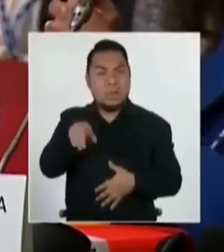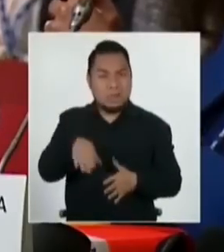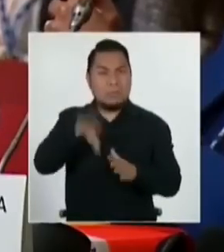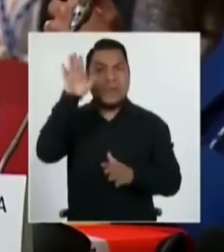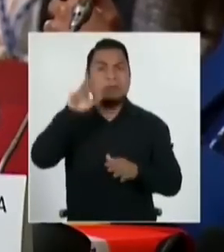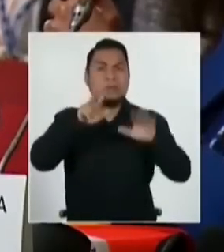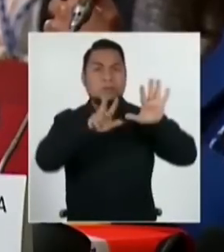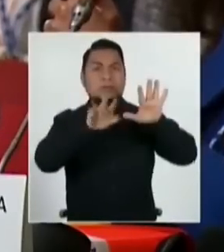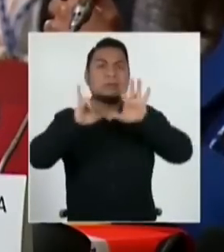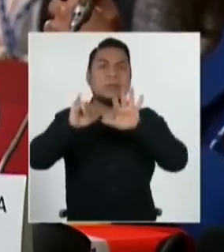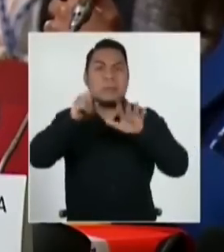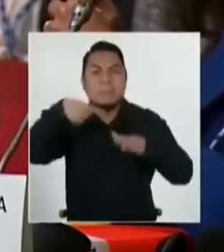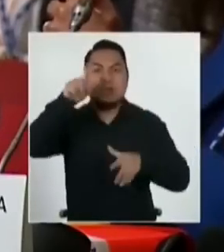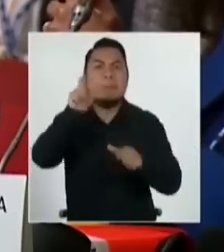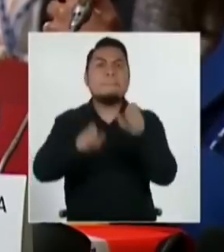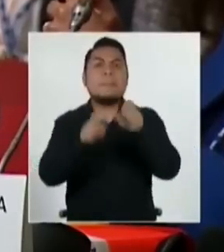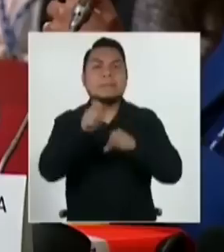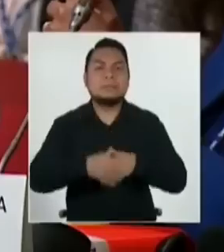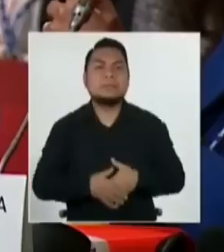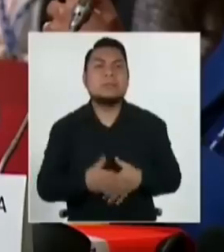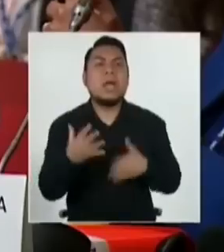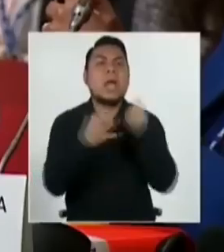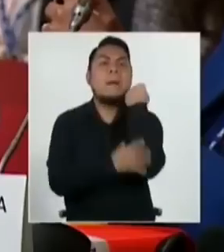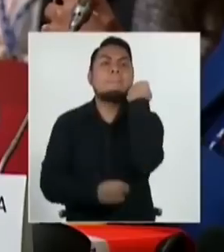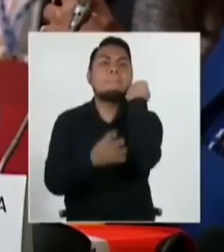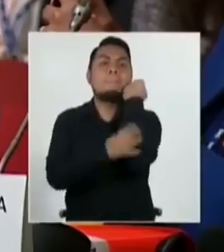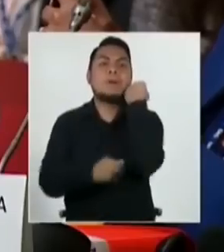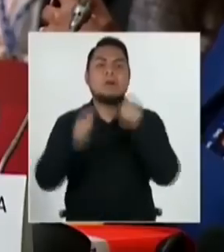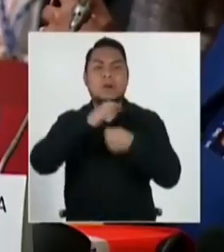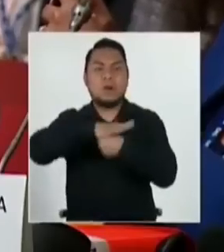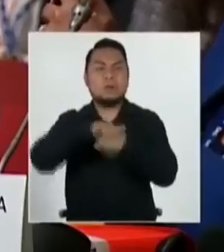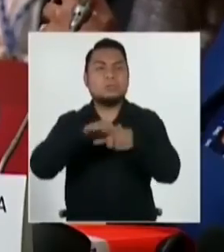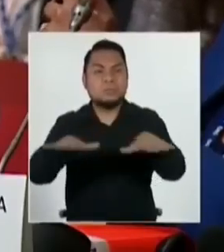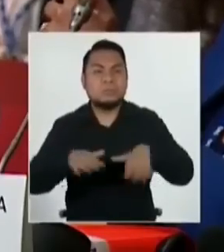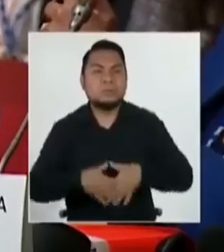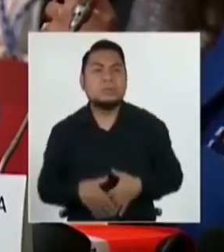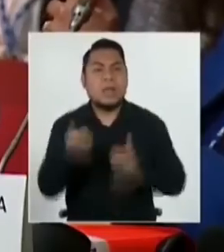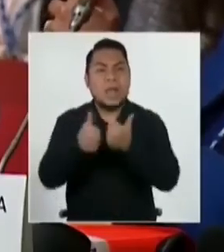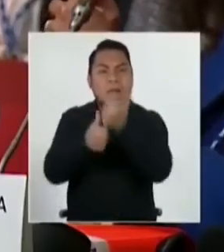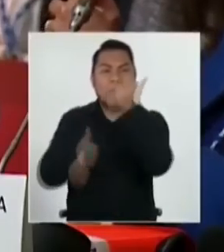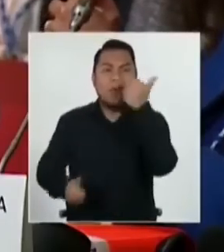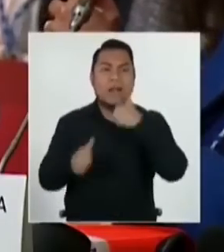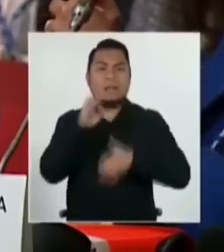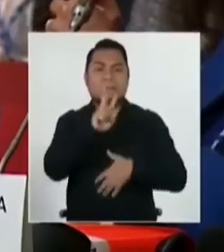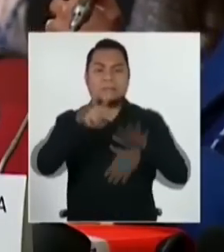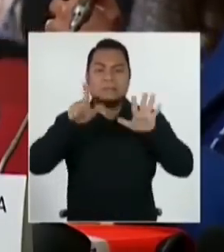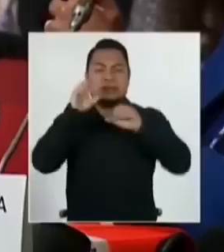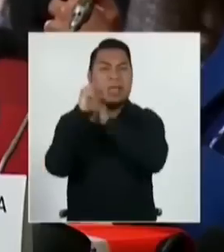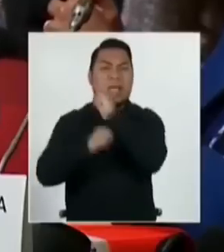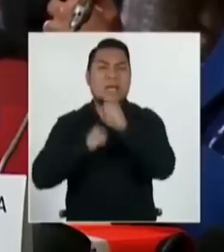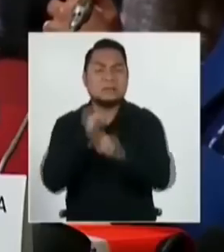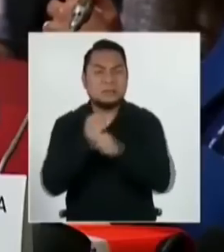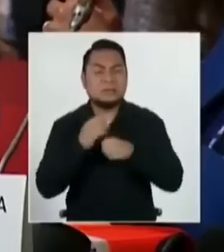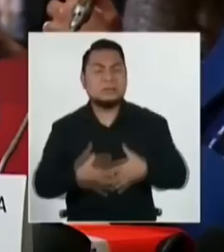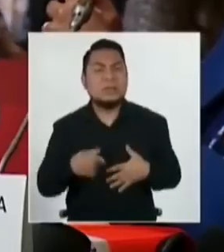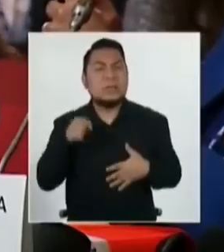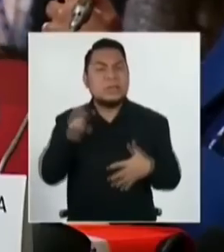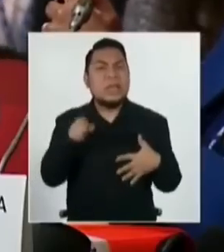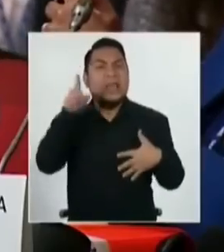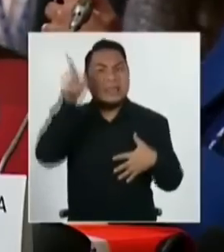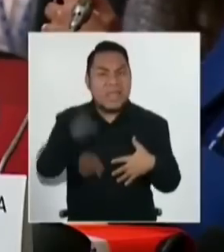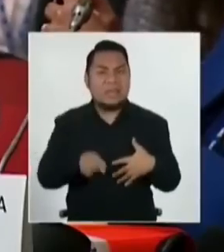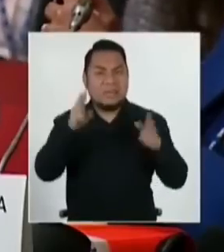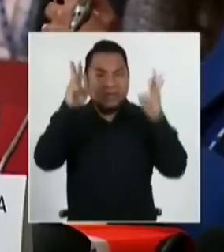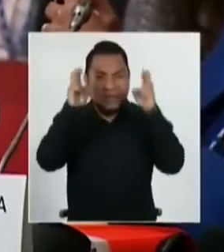en 86 millones de personas la pobreza en la pandemia, un retroceso de 27 años. Este debió ser el